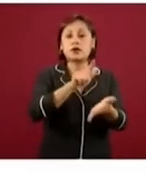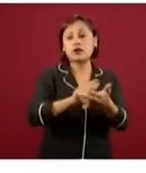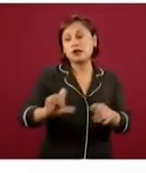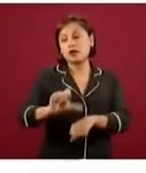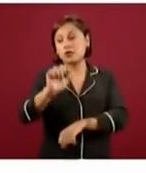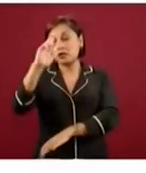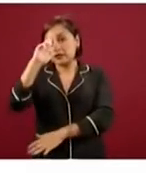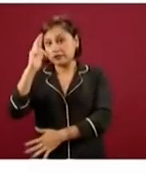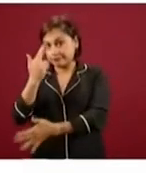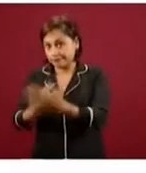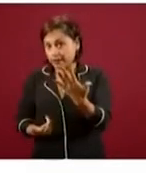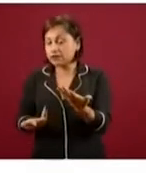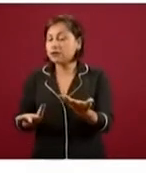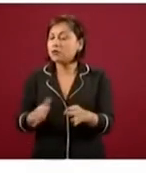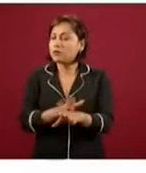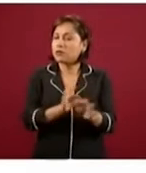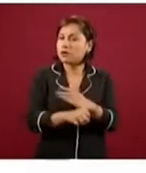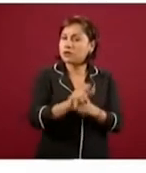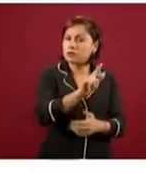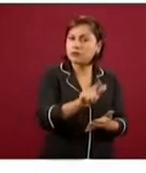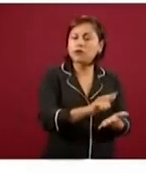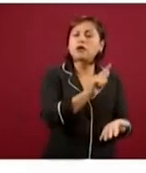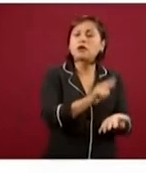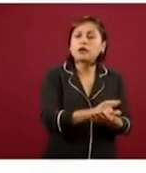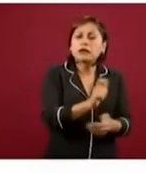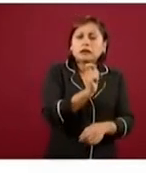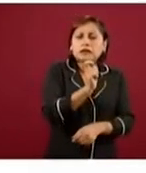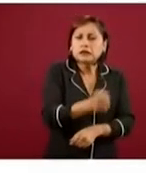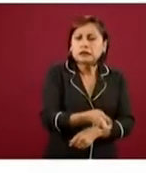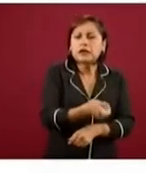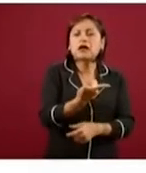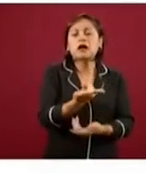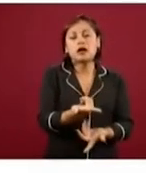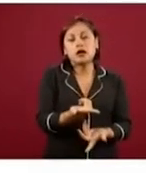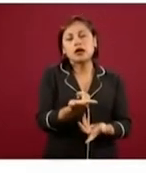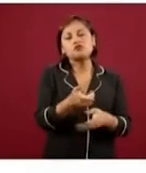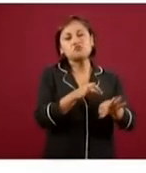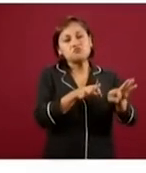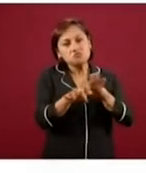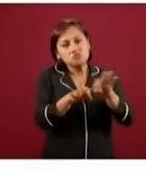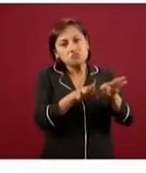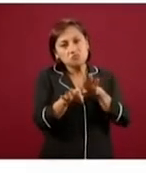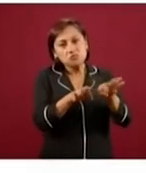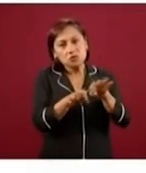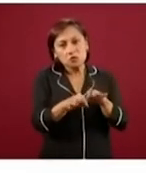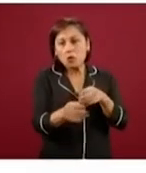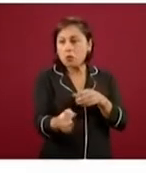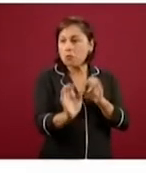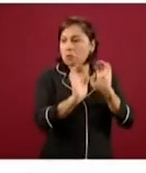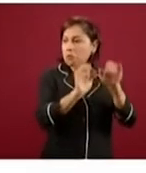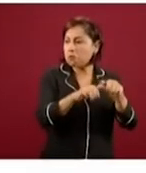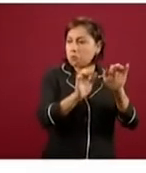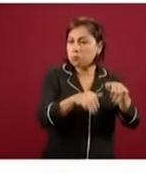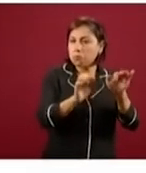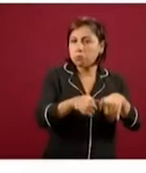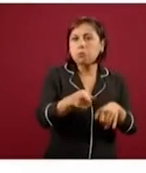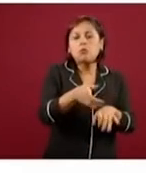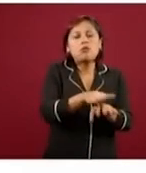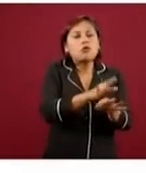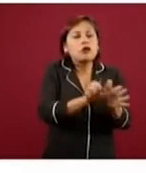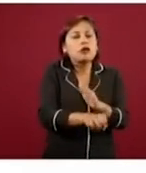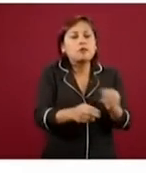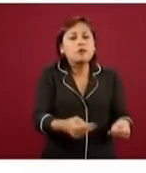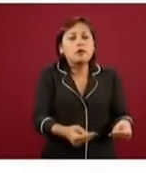la subcontratación legal, es un servicio especializado que permite que los negocios se dediquen a su